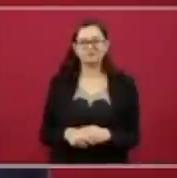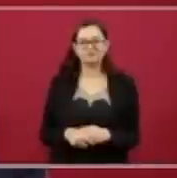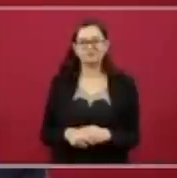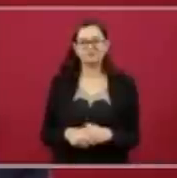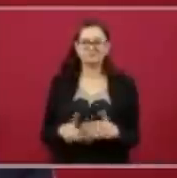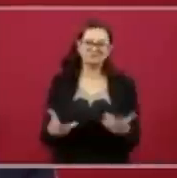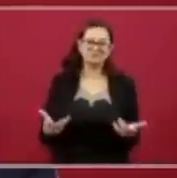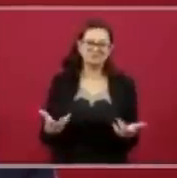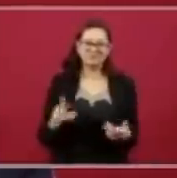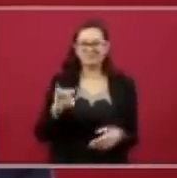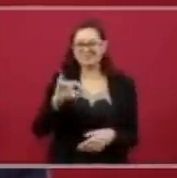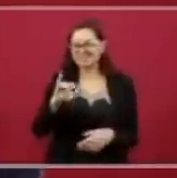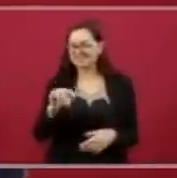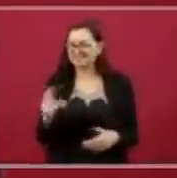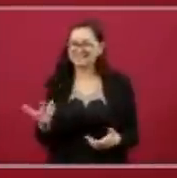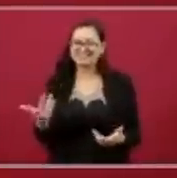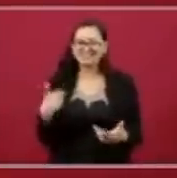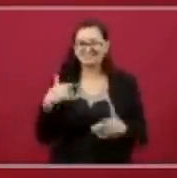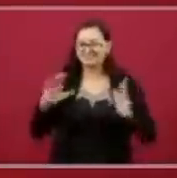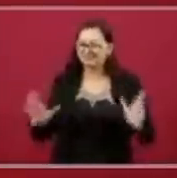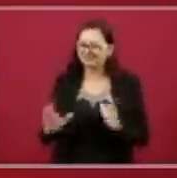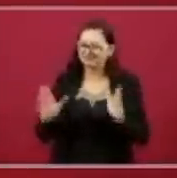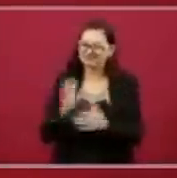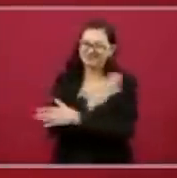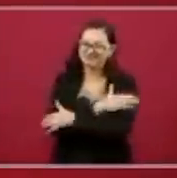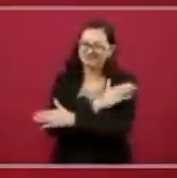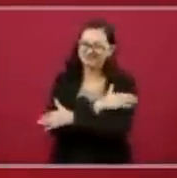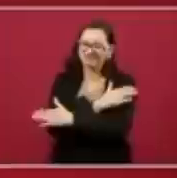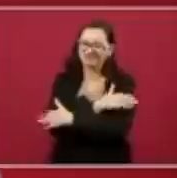a muchos abrazos y apapachos